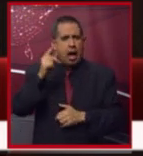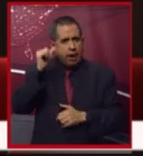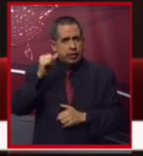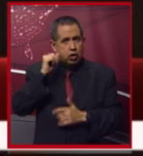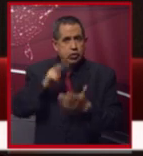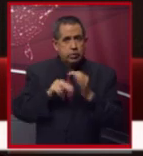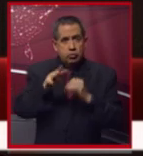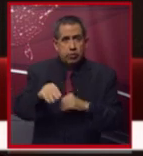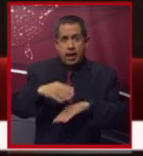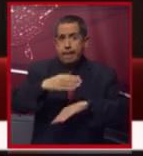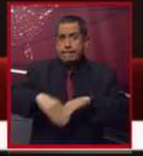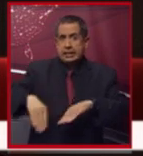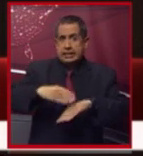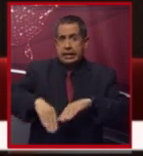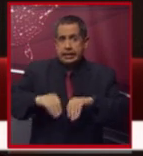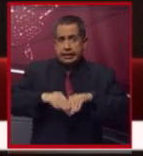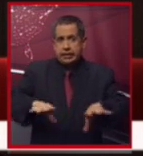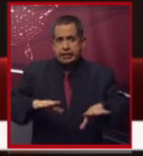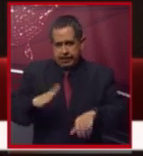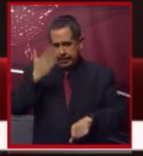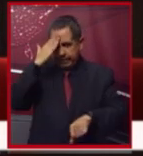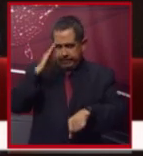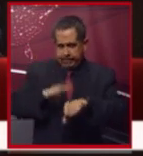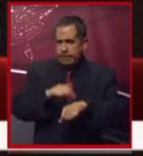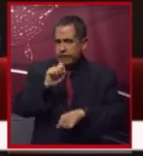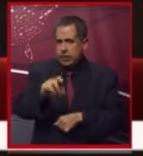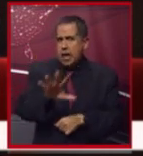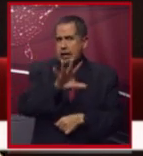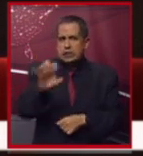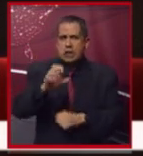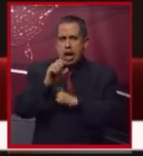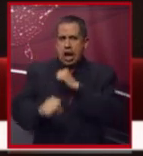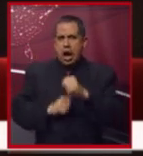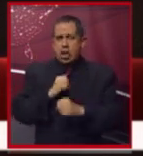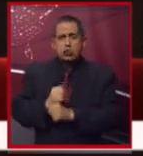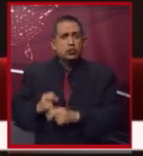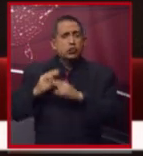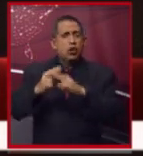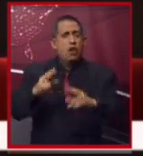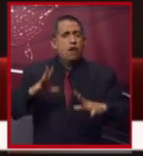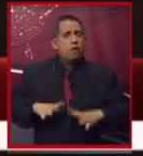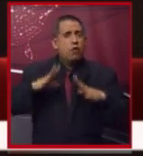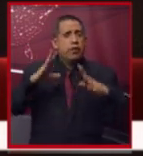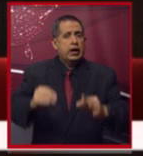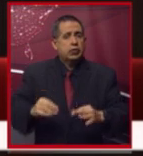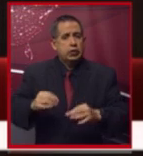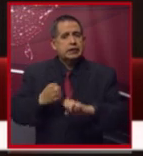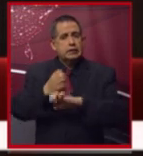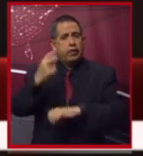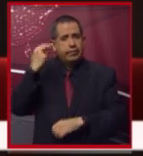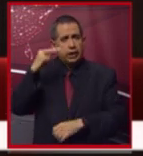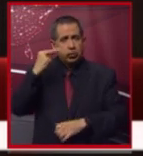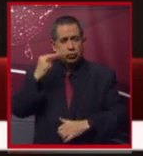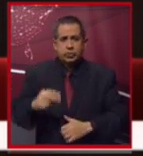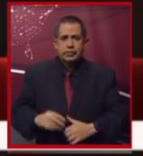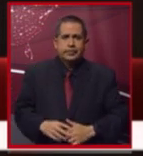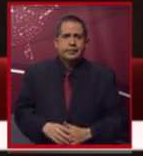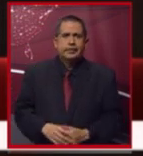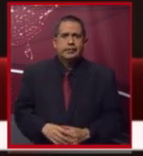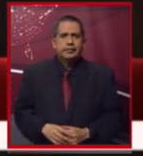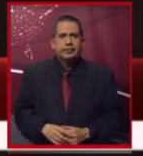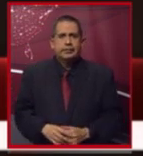2019 expida un billete de lotería conmemorativa de los 500 años de la fundación del Estado de Veracruz.